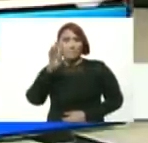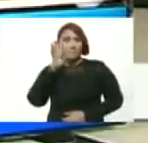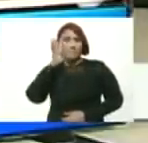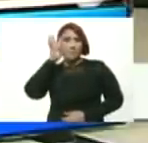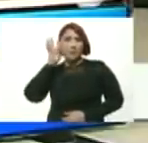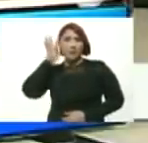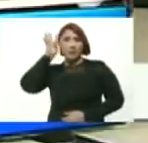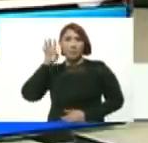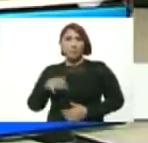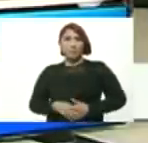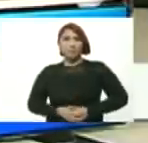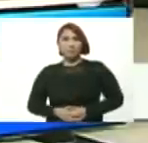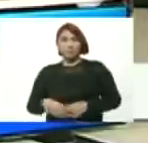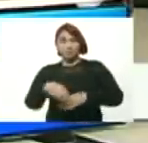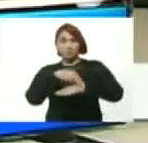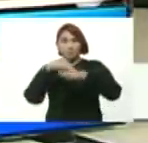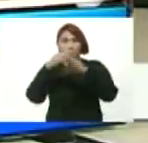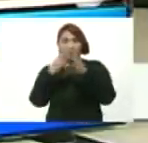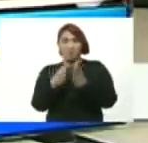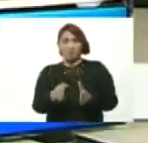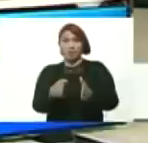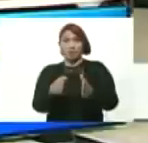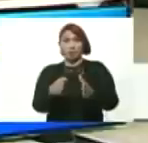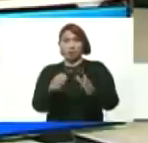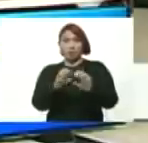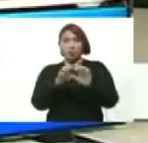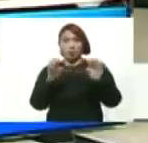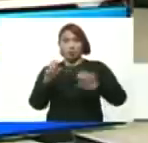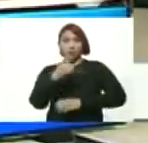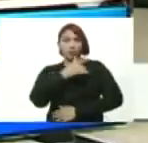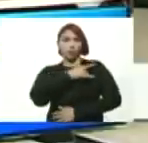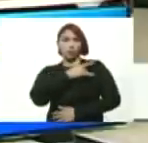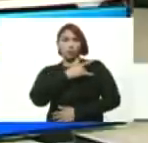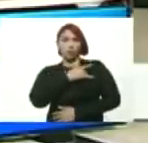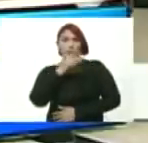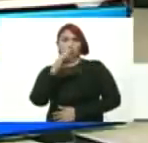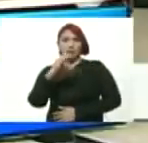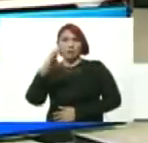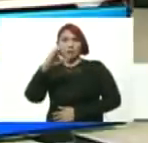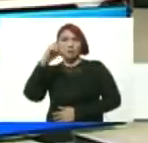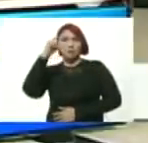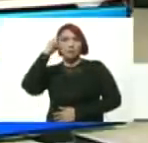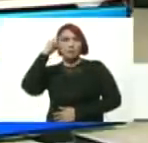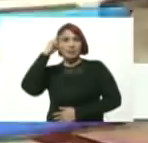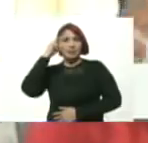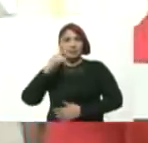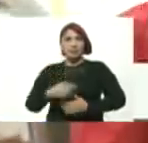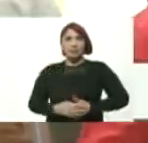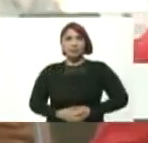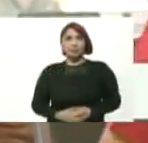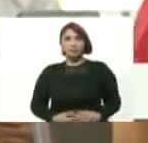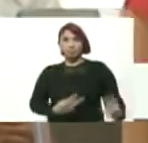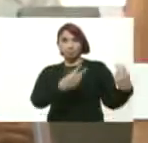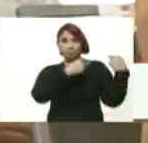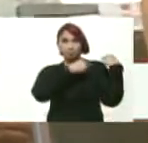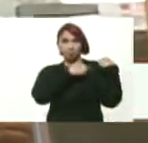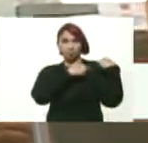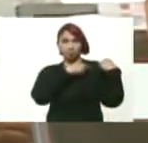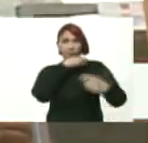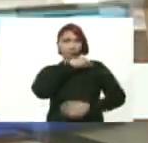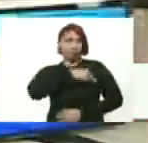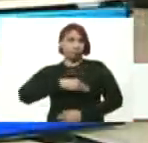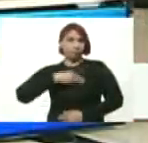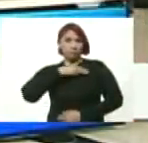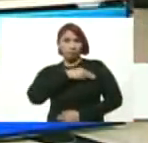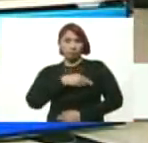ministro de educación superior educación universitaria césar trómpiz jefe de la misión médica y